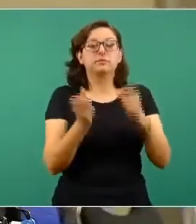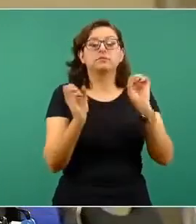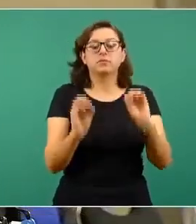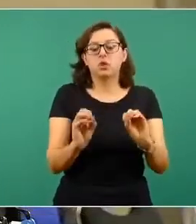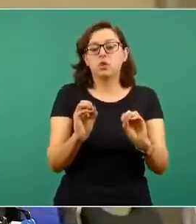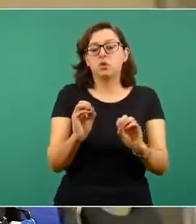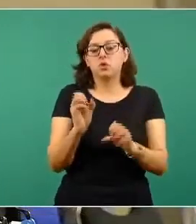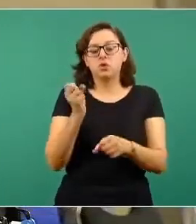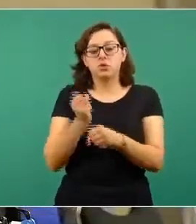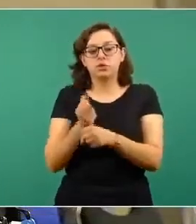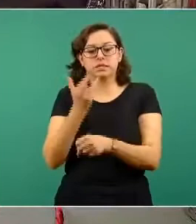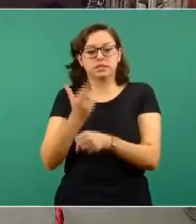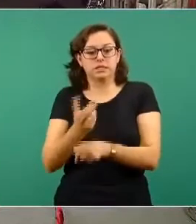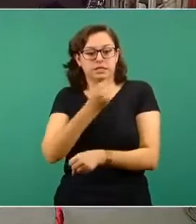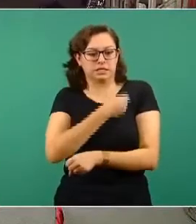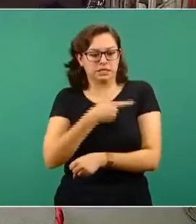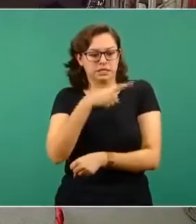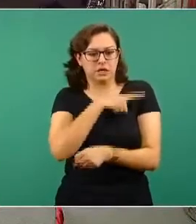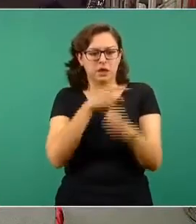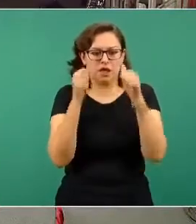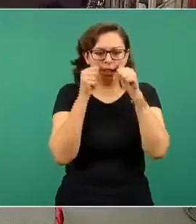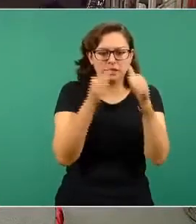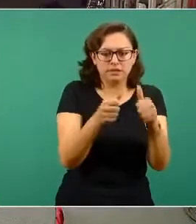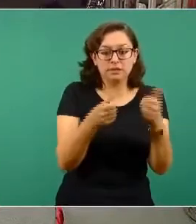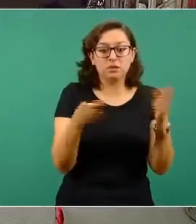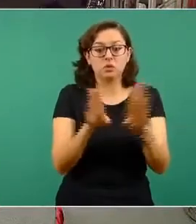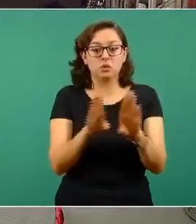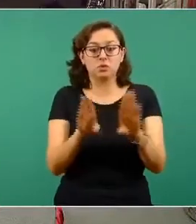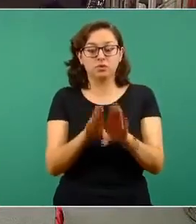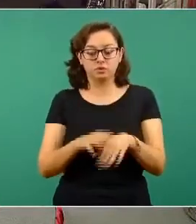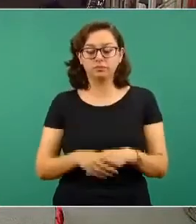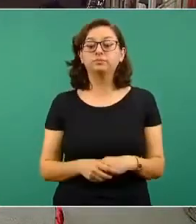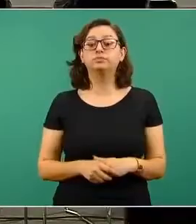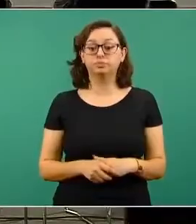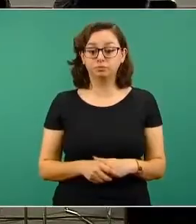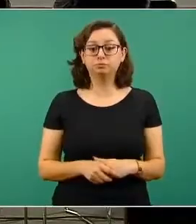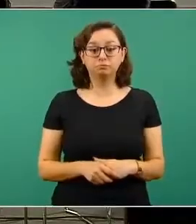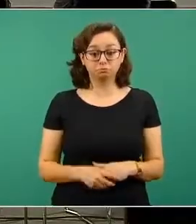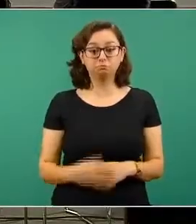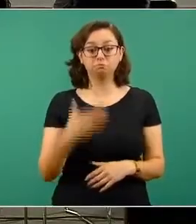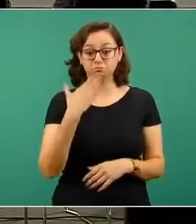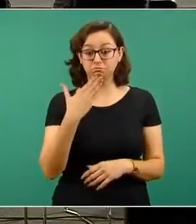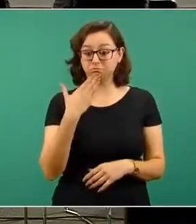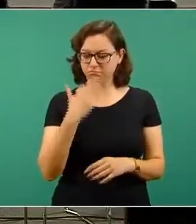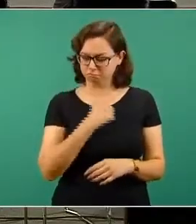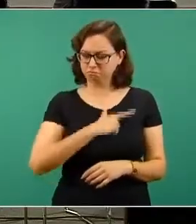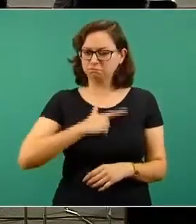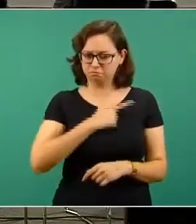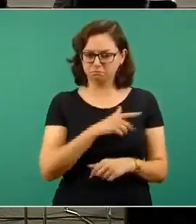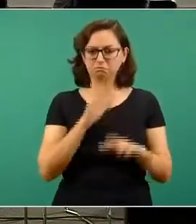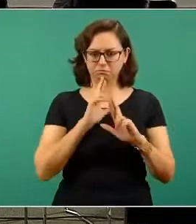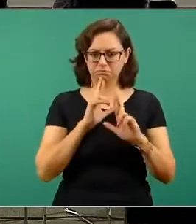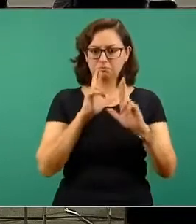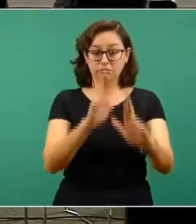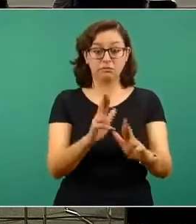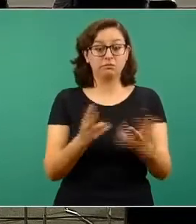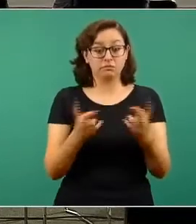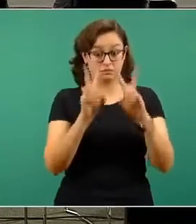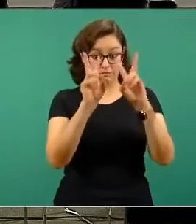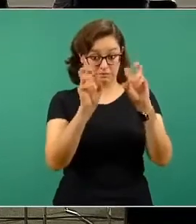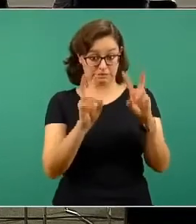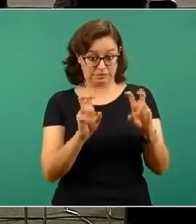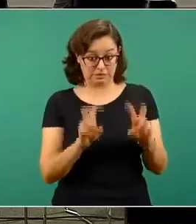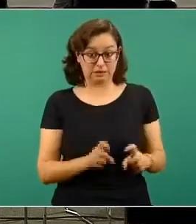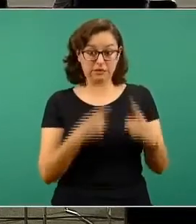a este tipo de importaciones? Claro, con mucho gusto. Creo que esta pregunta nos permite abordar varios temas relacionados.